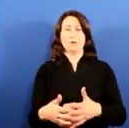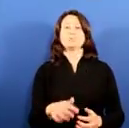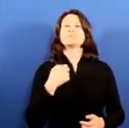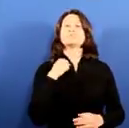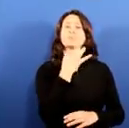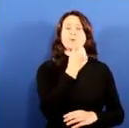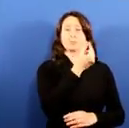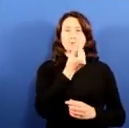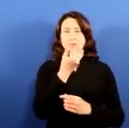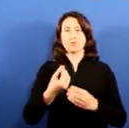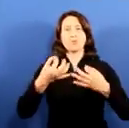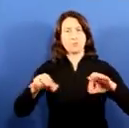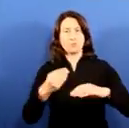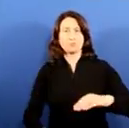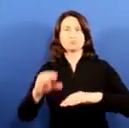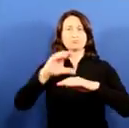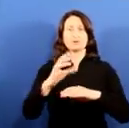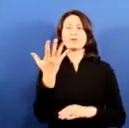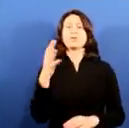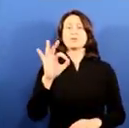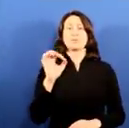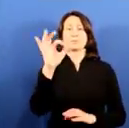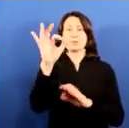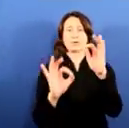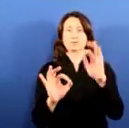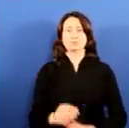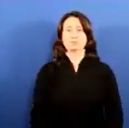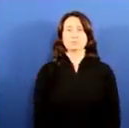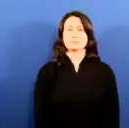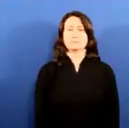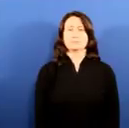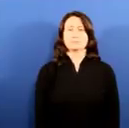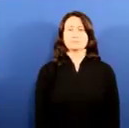que presentan los emprendedores de Vizcaya y les ayuda en todo el proceso